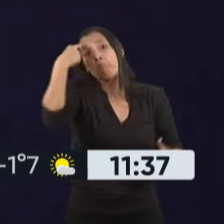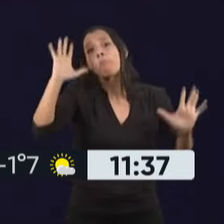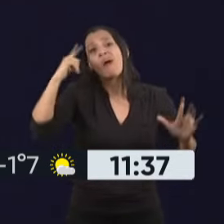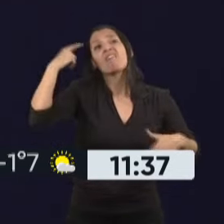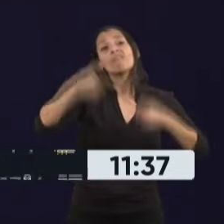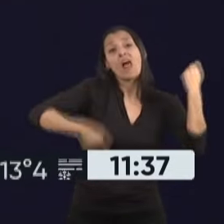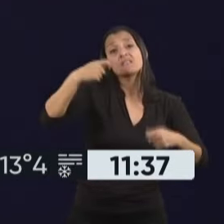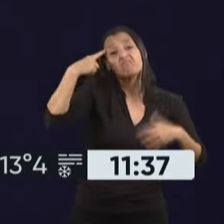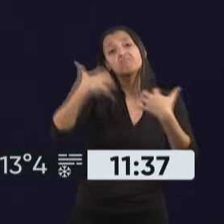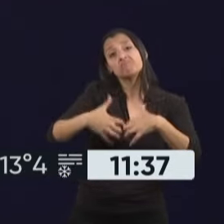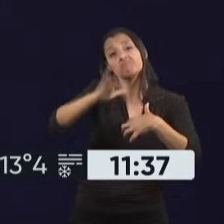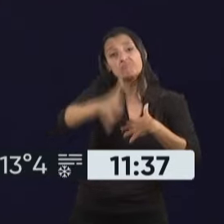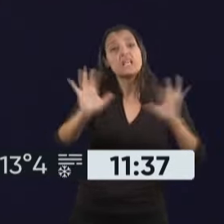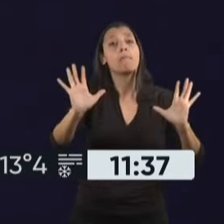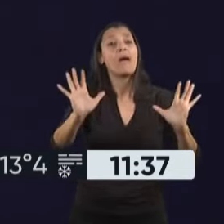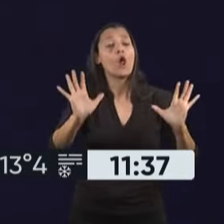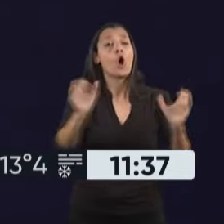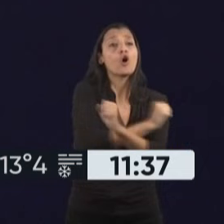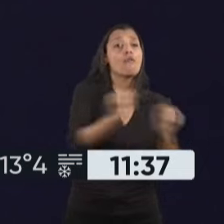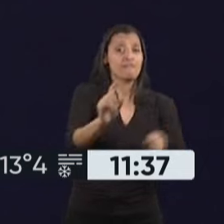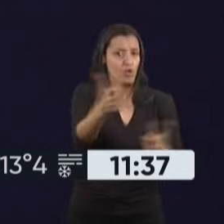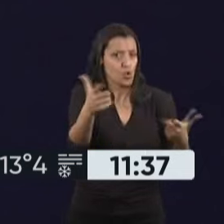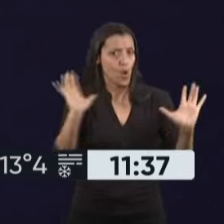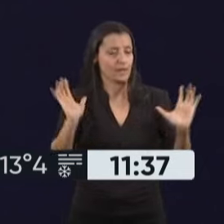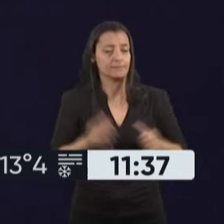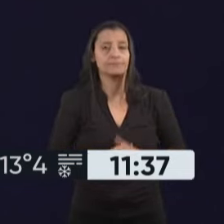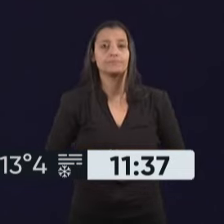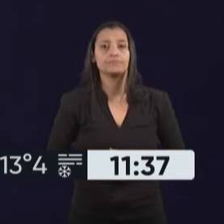absolutamente nada se descarta, ¿no? Por supuesto que no.